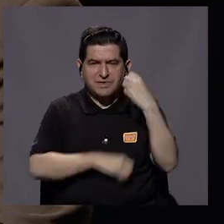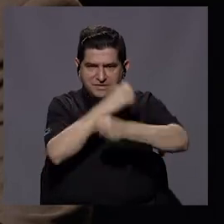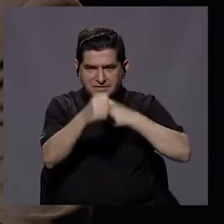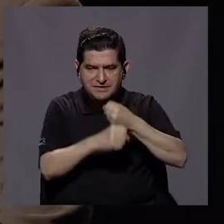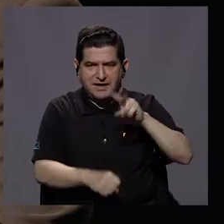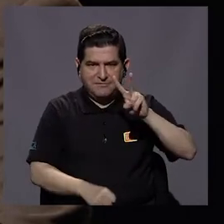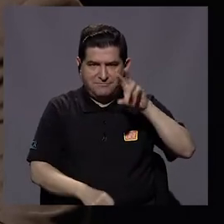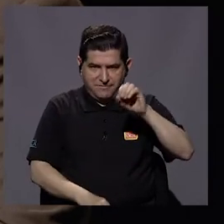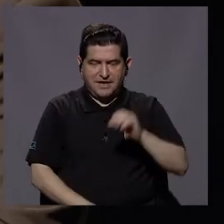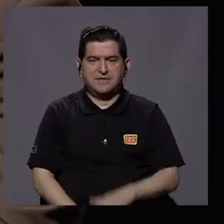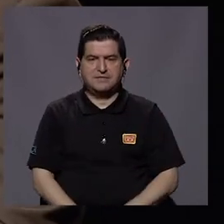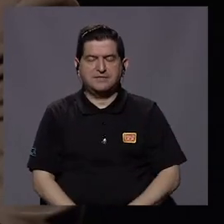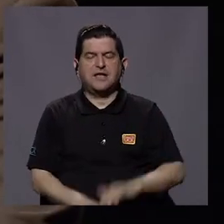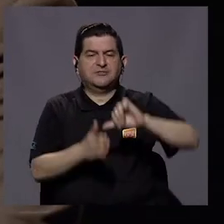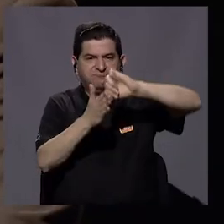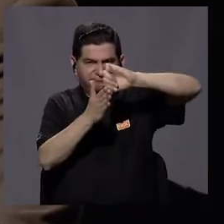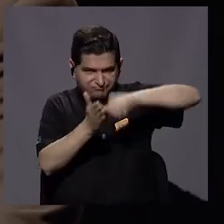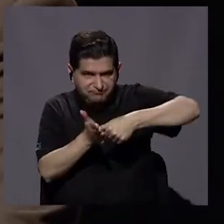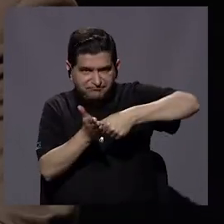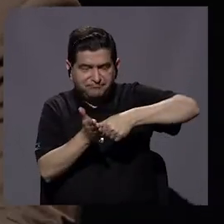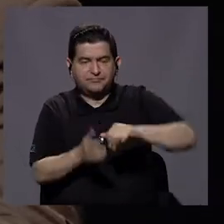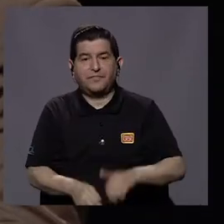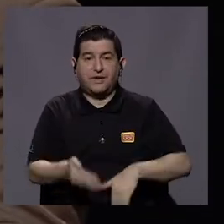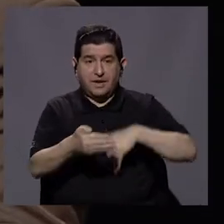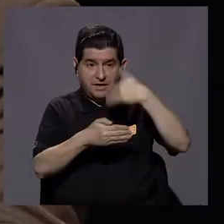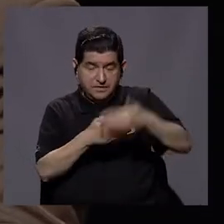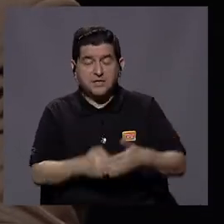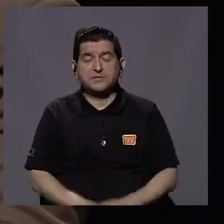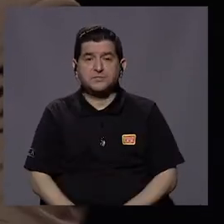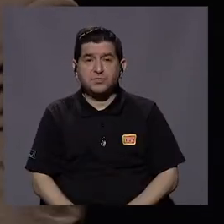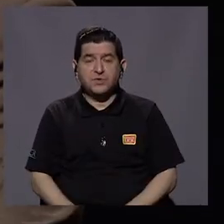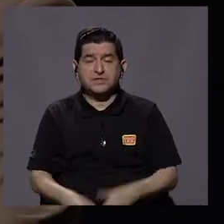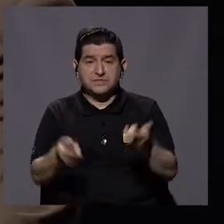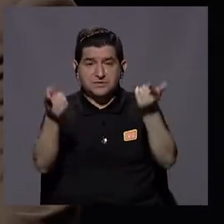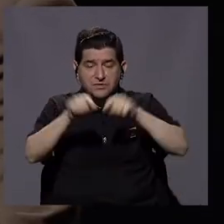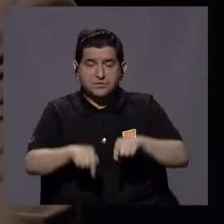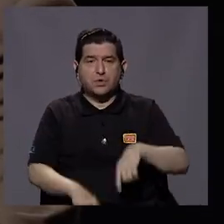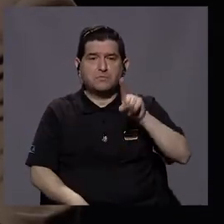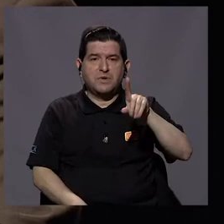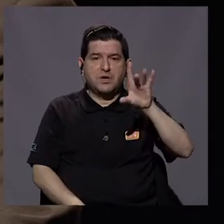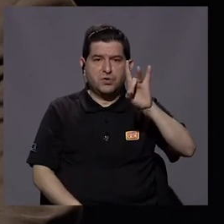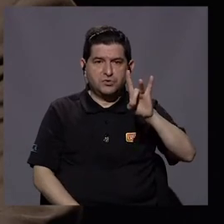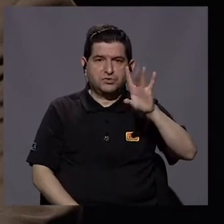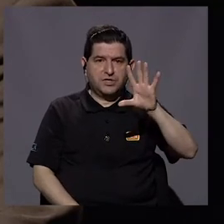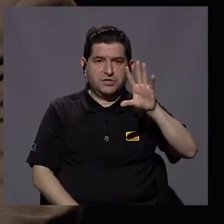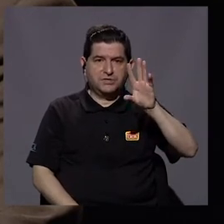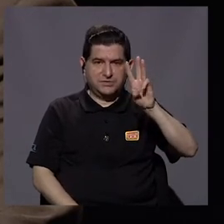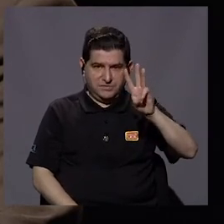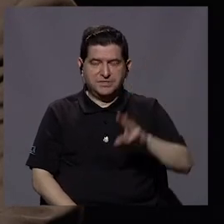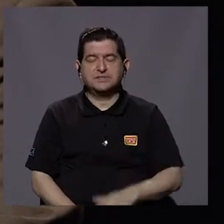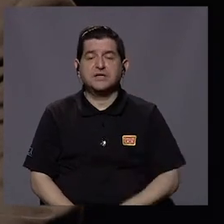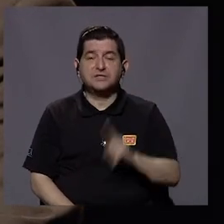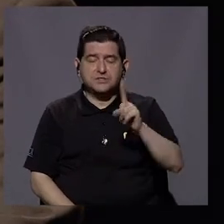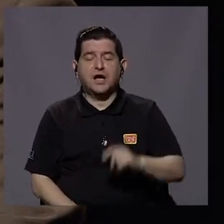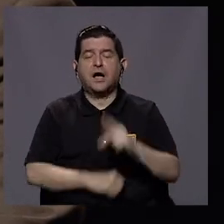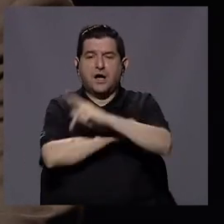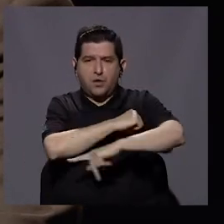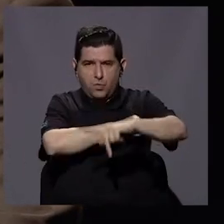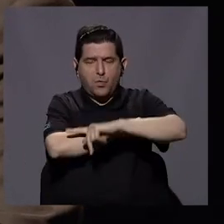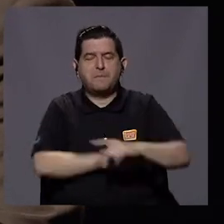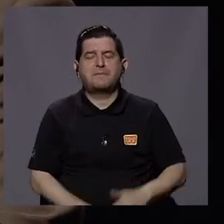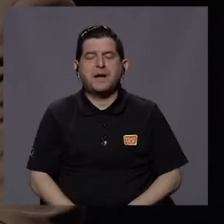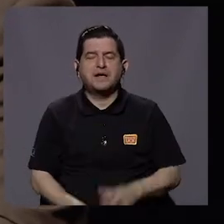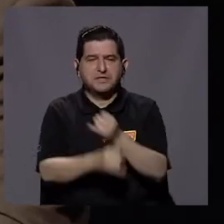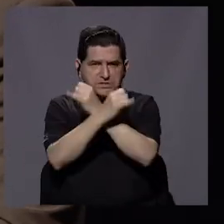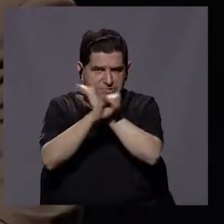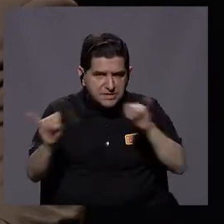XX determinamos, reafirmamos, después de la gesta del 56, que queremos ser una nación independiente, democrática, Estado de